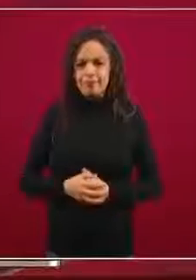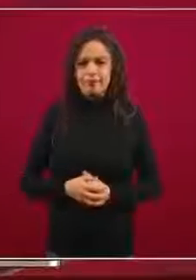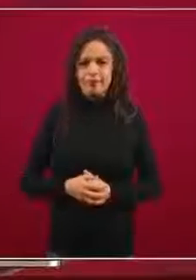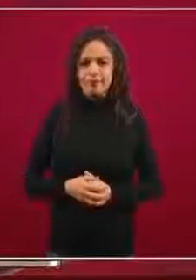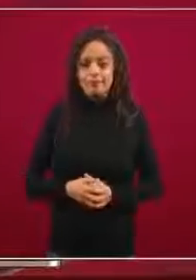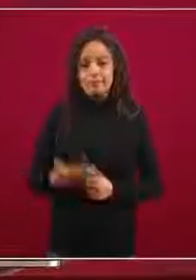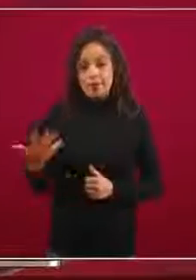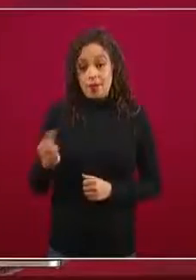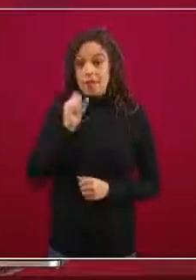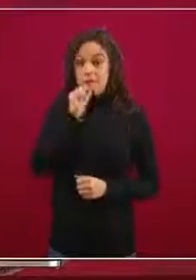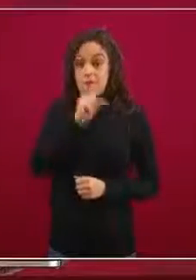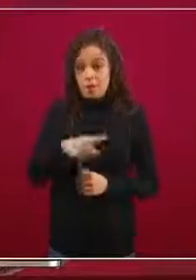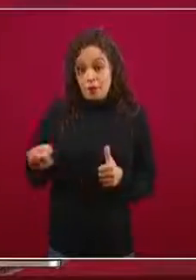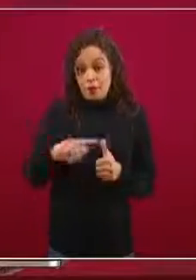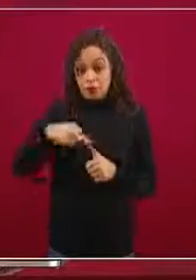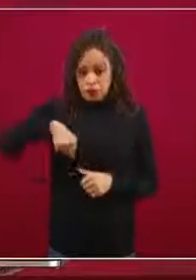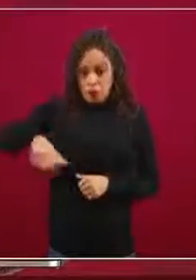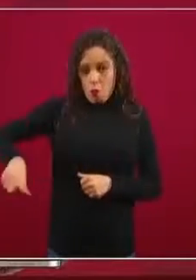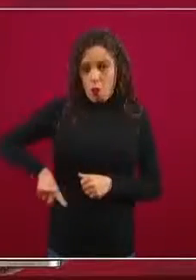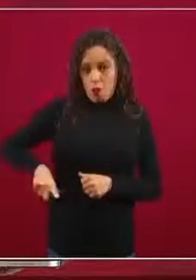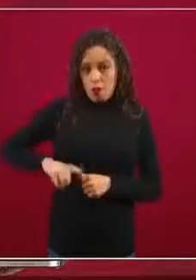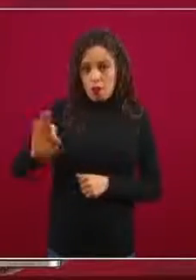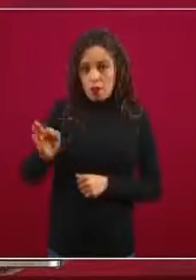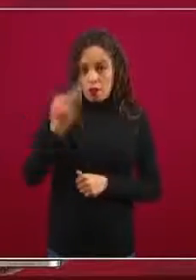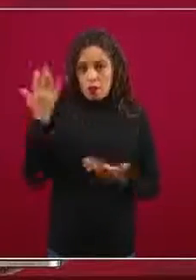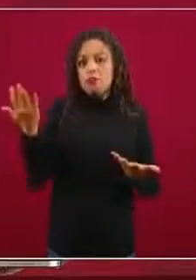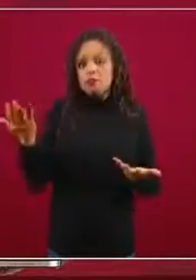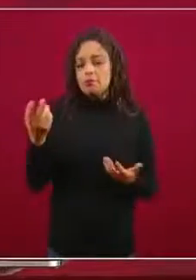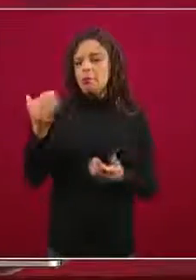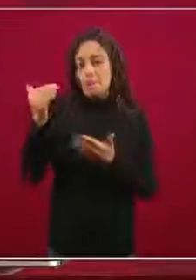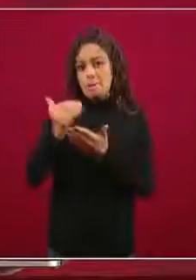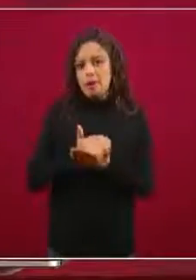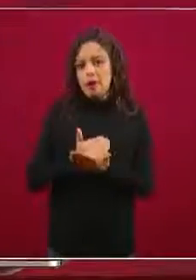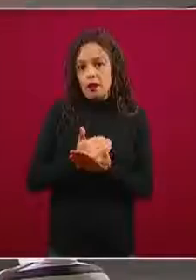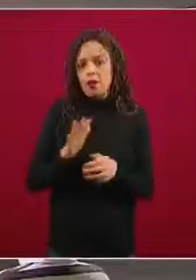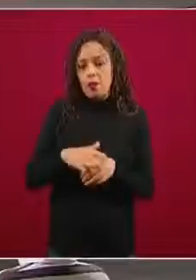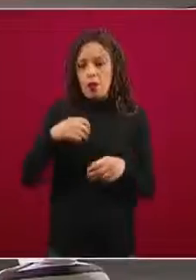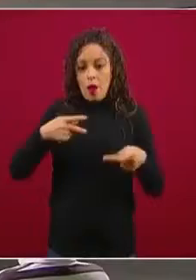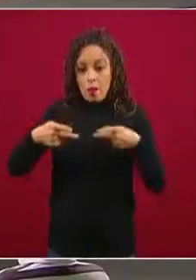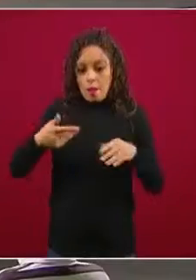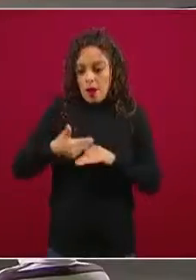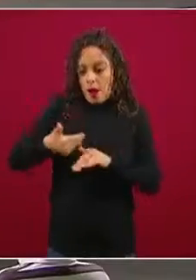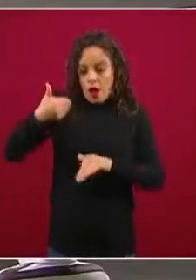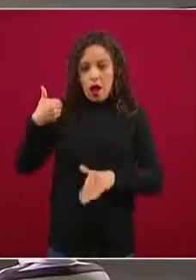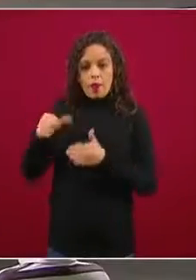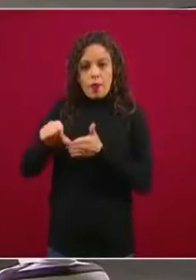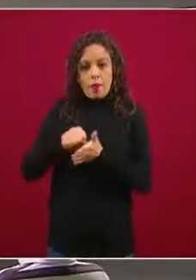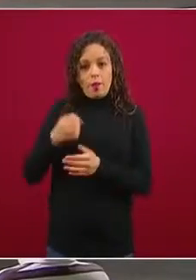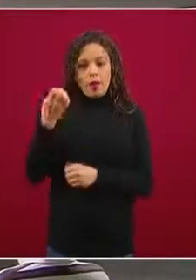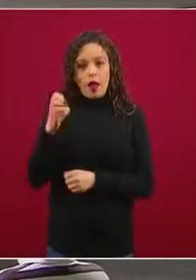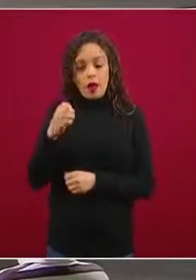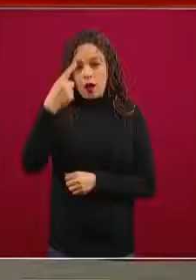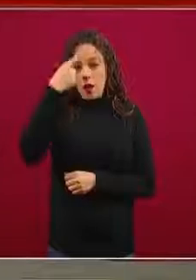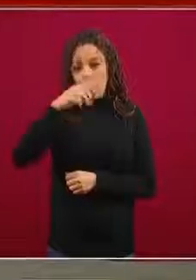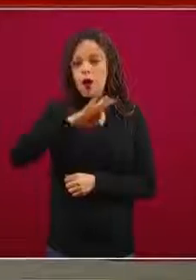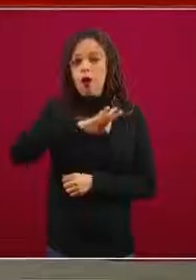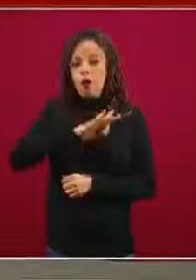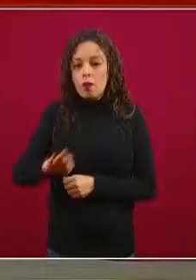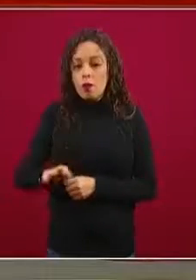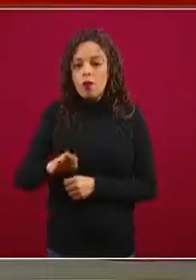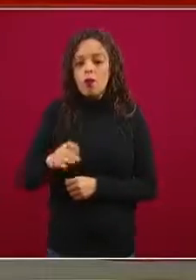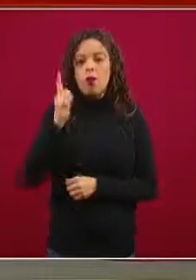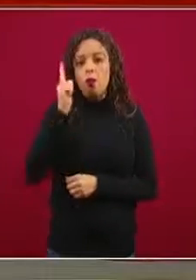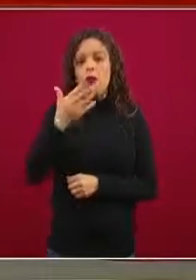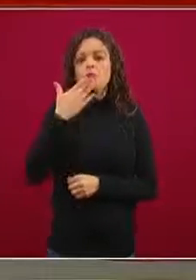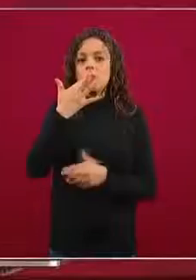como gobierno federal, que nos empezamos a preparar desde enero precisamente para tener toda la capacidad posible,